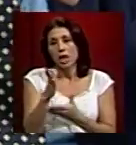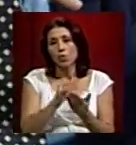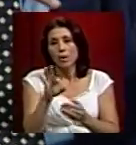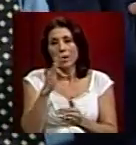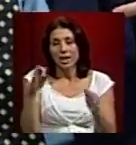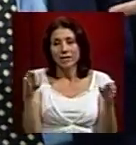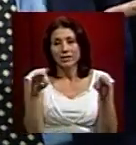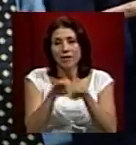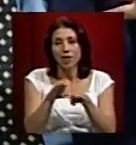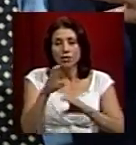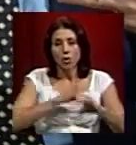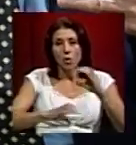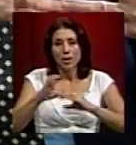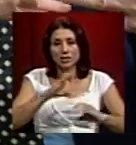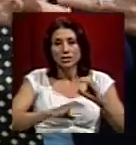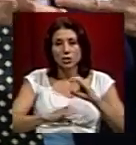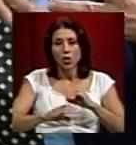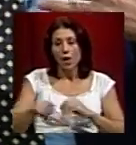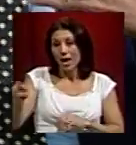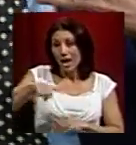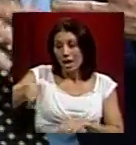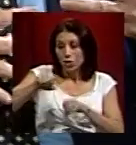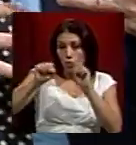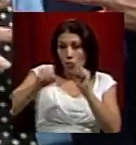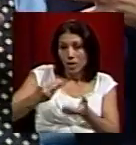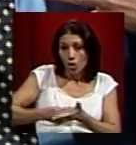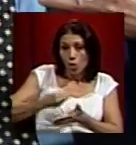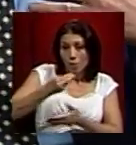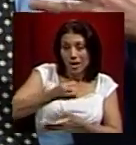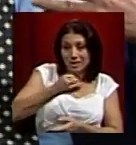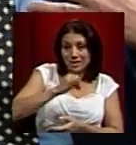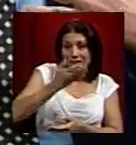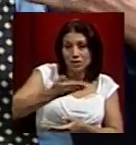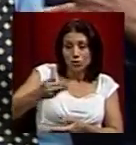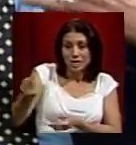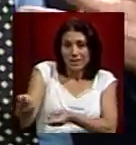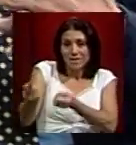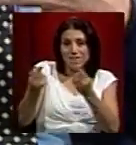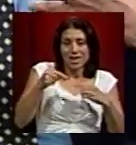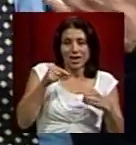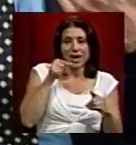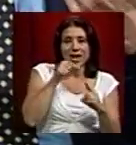Ellos pueden comprarlos si los bienes vienen, ellos no van a poder ir a buscar los bienes,